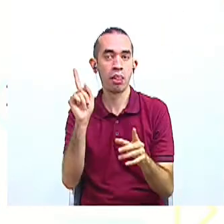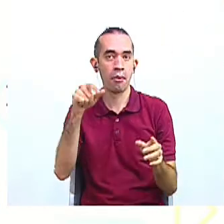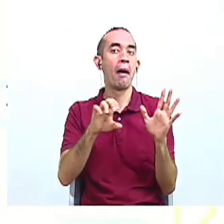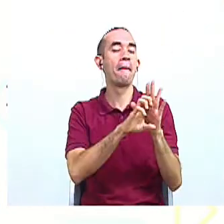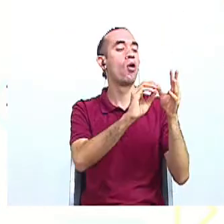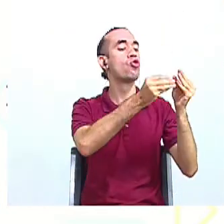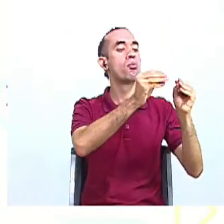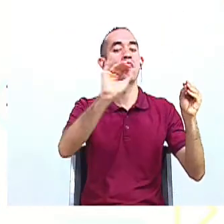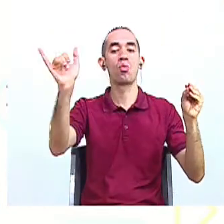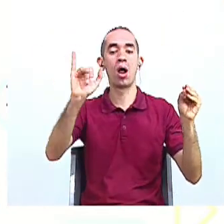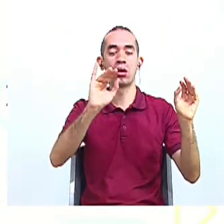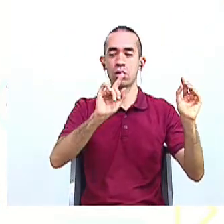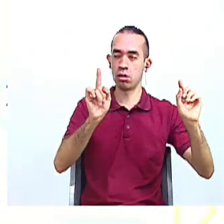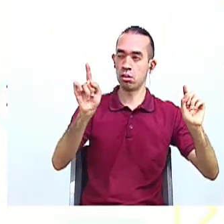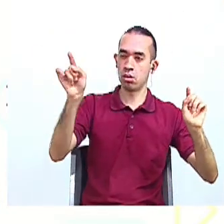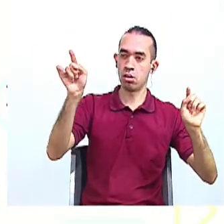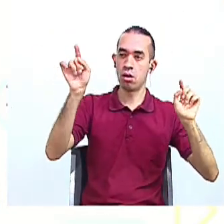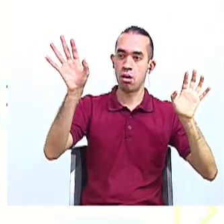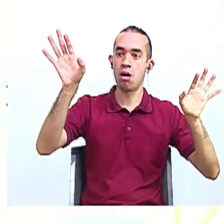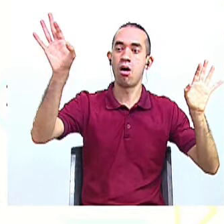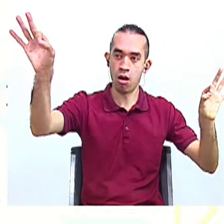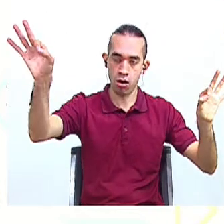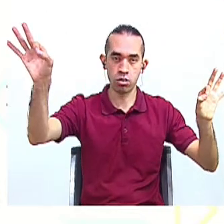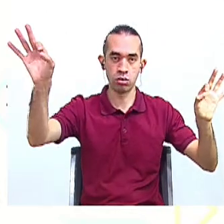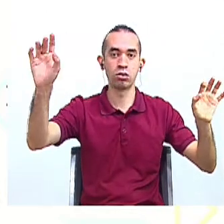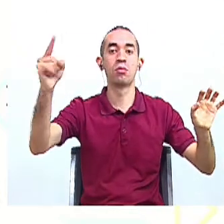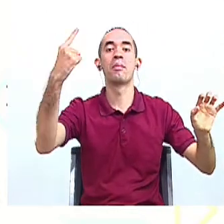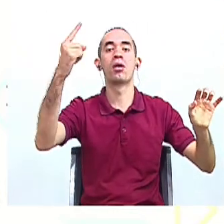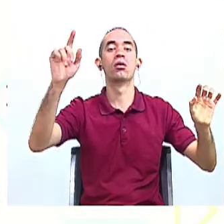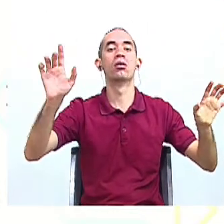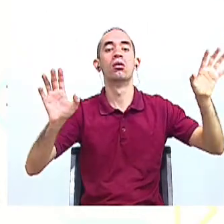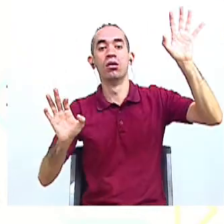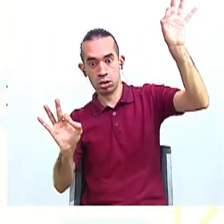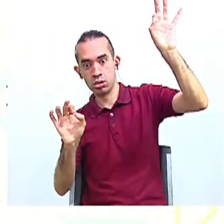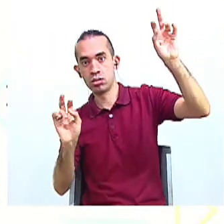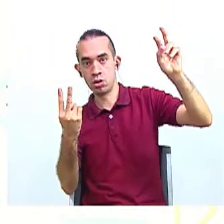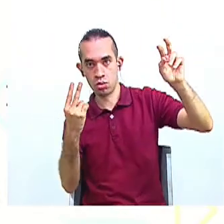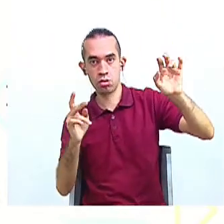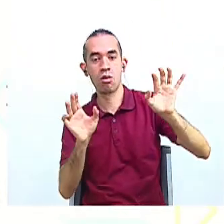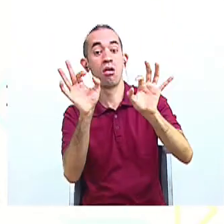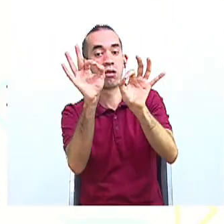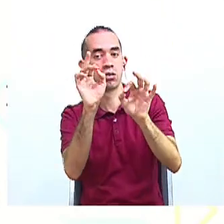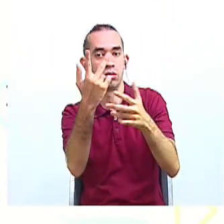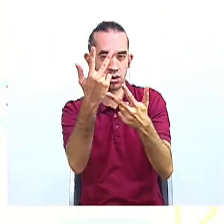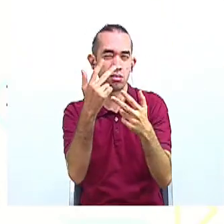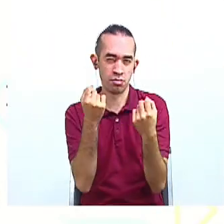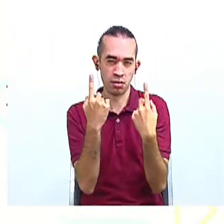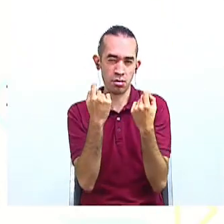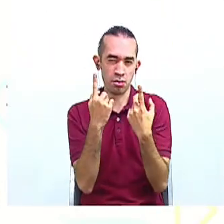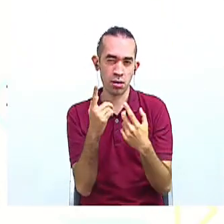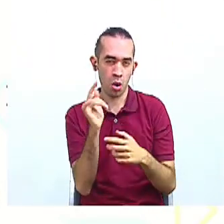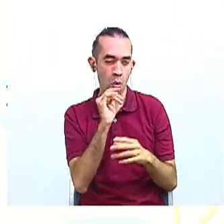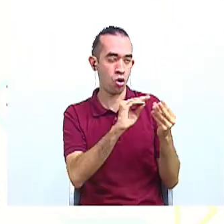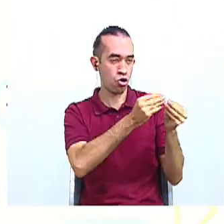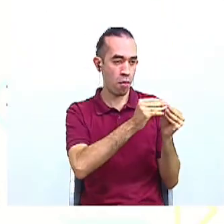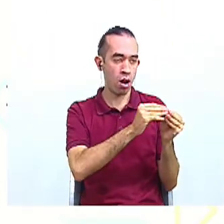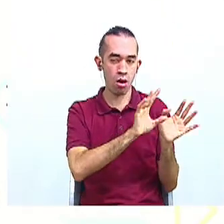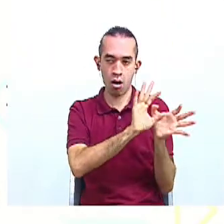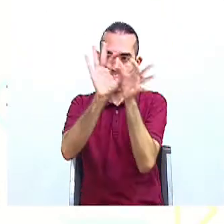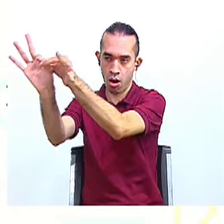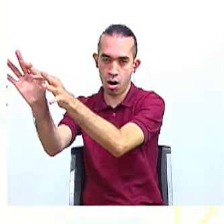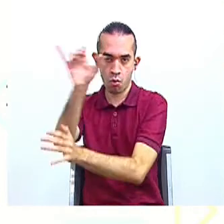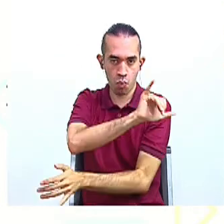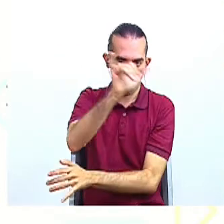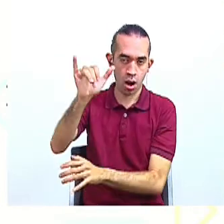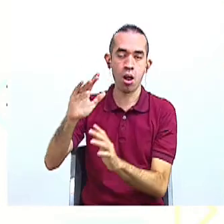semejantes, ordenamos de acuerdo a esas medidas. Y ellos van a ser semejantes por el criterio ángulo, ángulo,